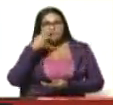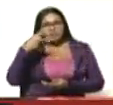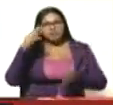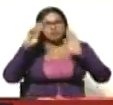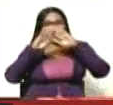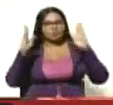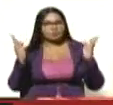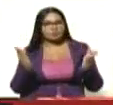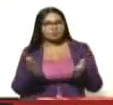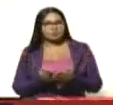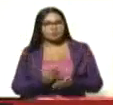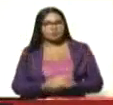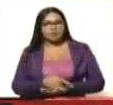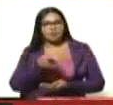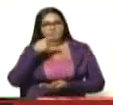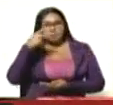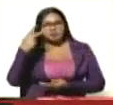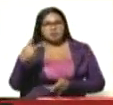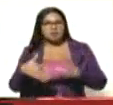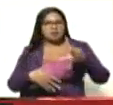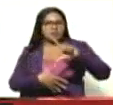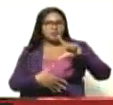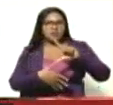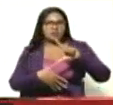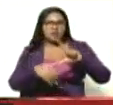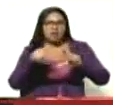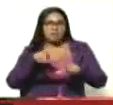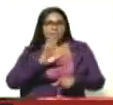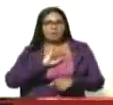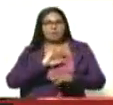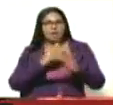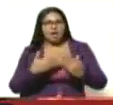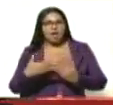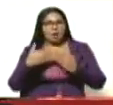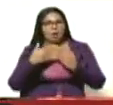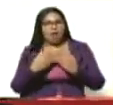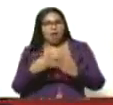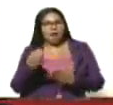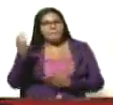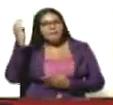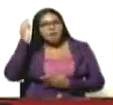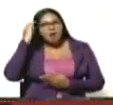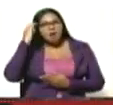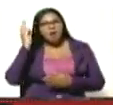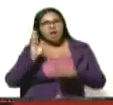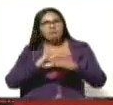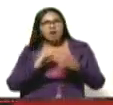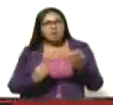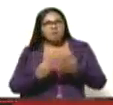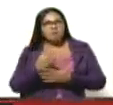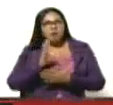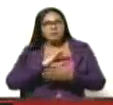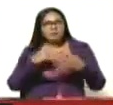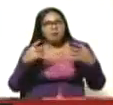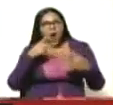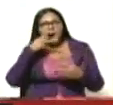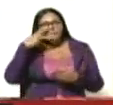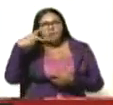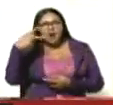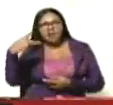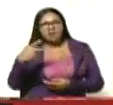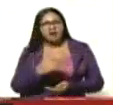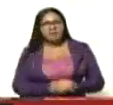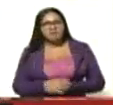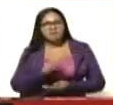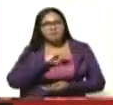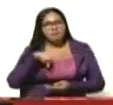mundial y de la poesía latinoamericana. Y esta escuela será memorable porque surgirán grandes poetas de